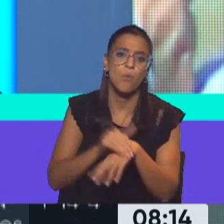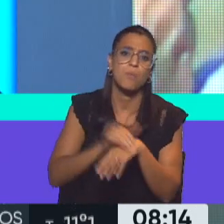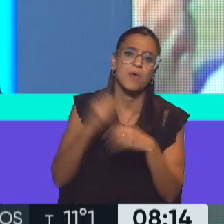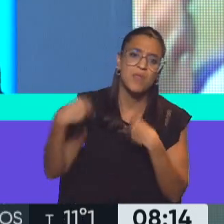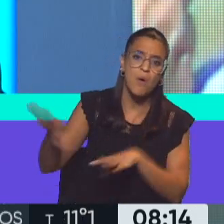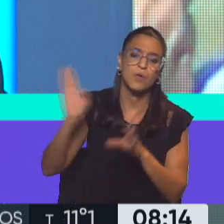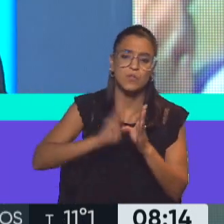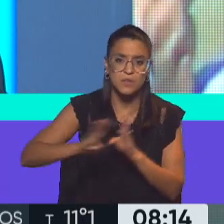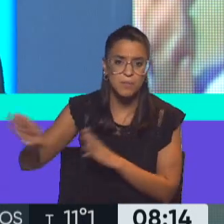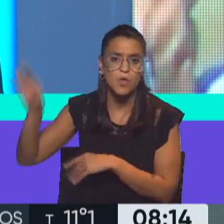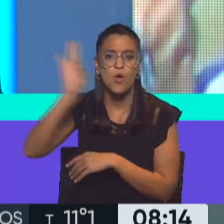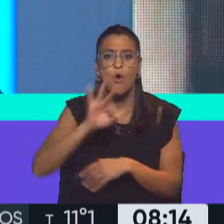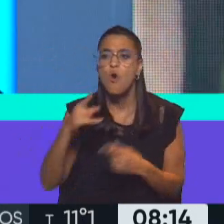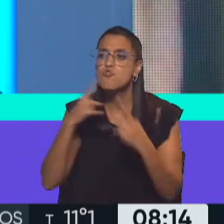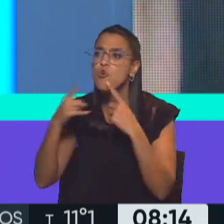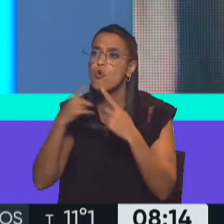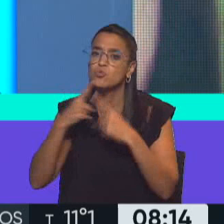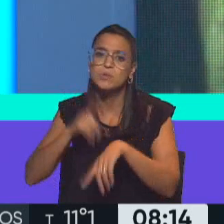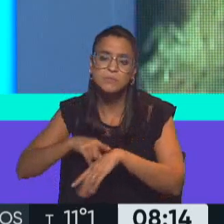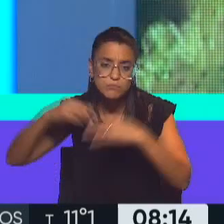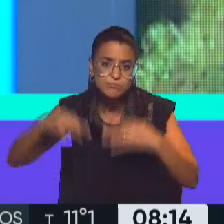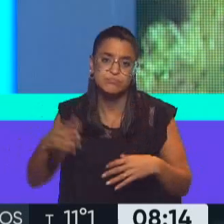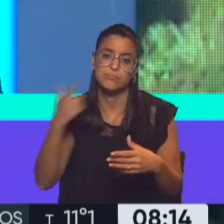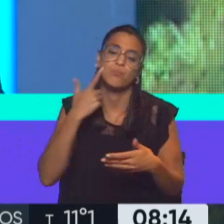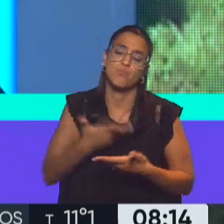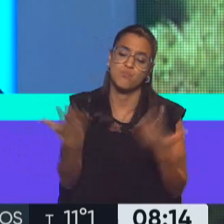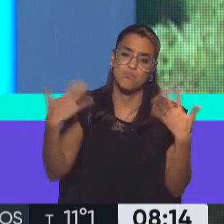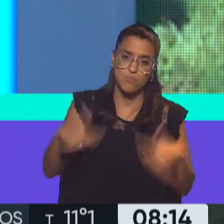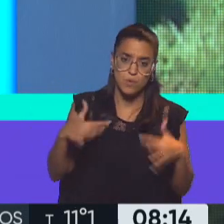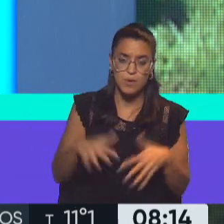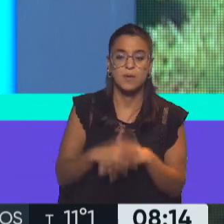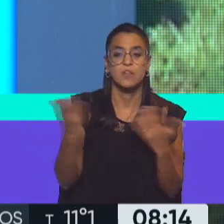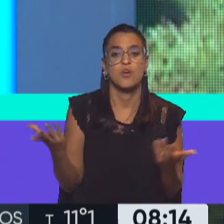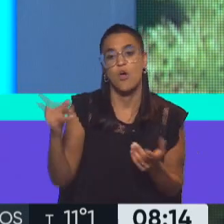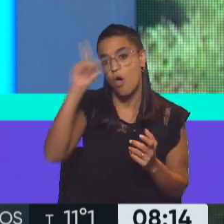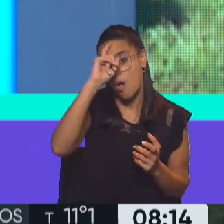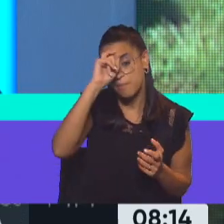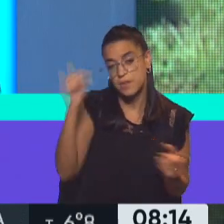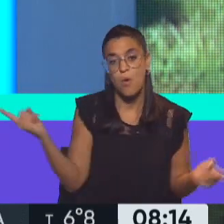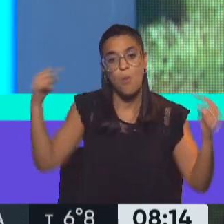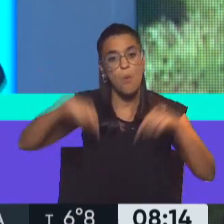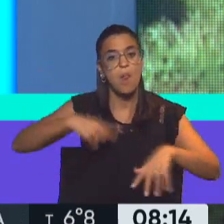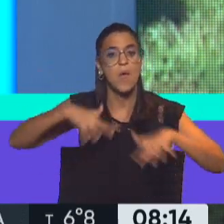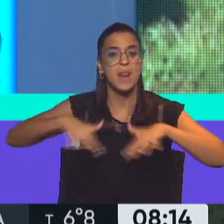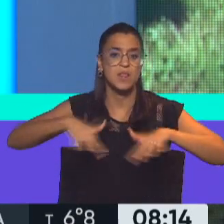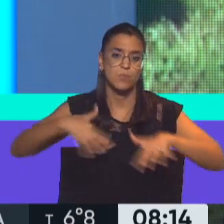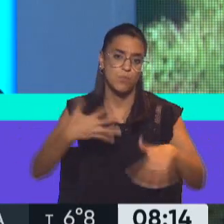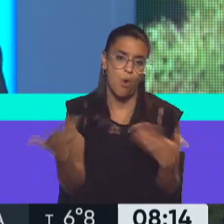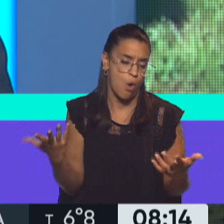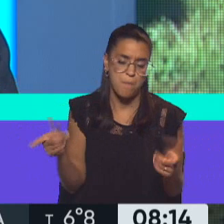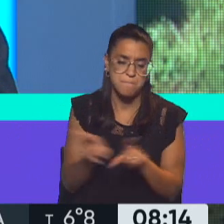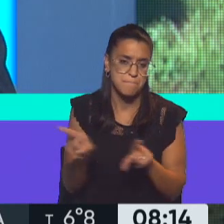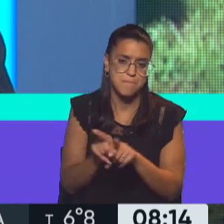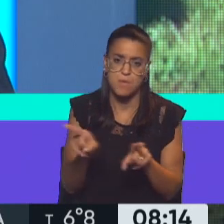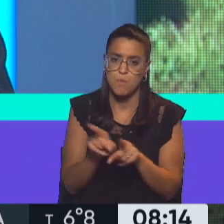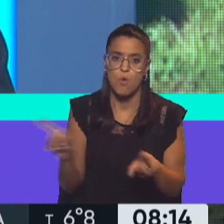de tratamientos, por no consultar a tiempo. Esto se ha evidenciado. El hospital ha vuelto a tener el ritmo habitual de todo el resto del